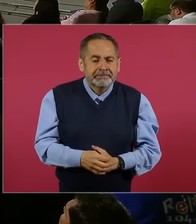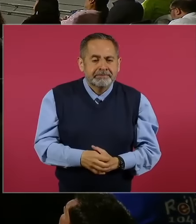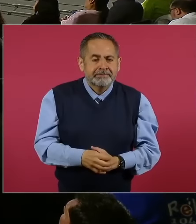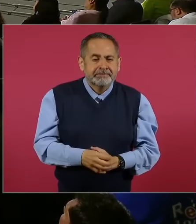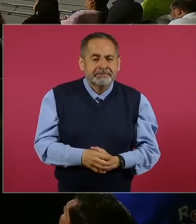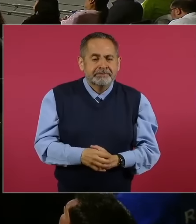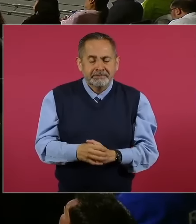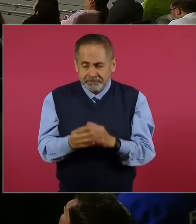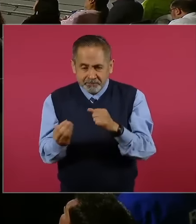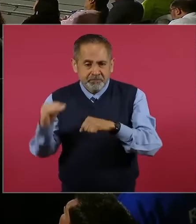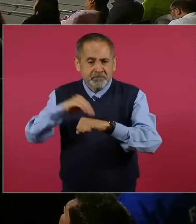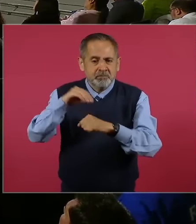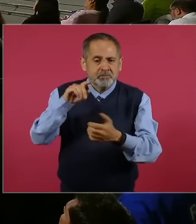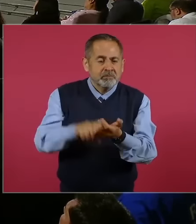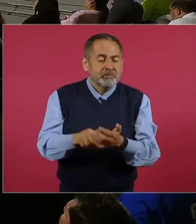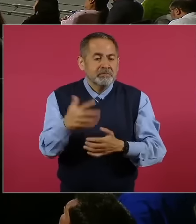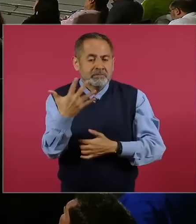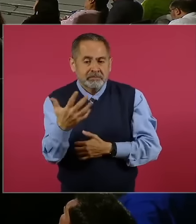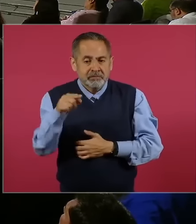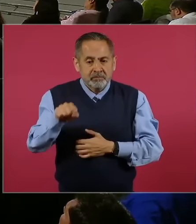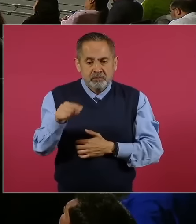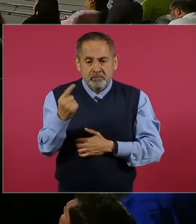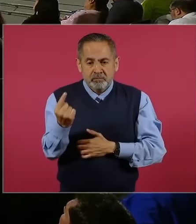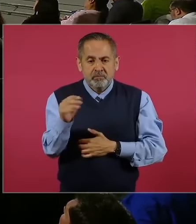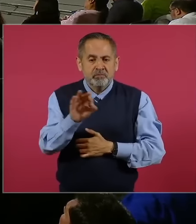Es un incremento de 5.1